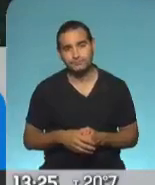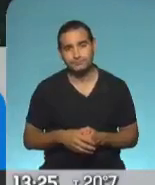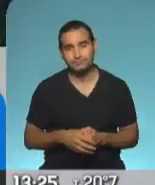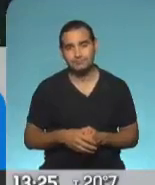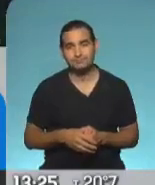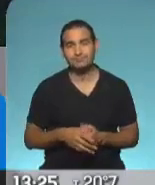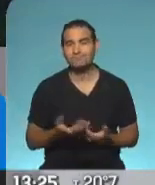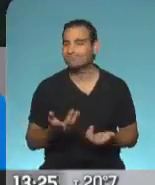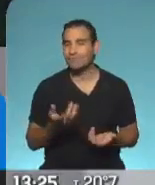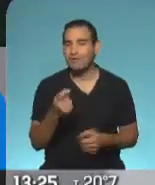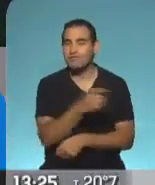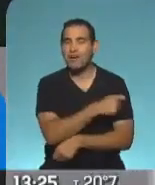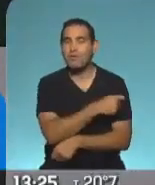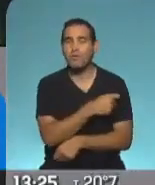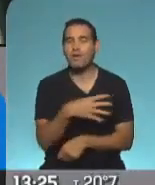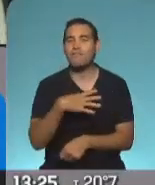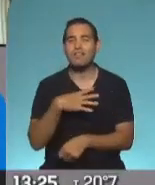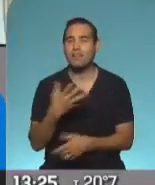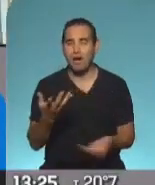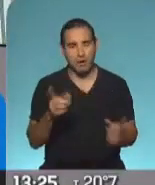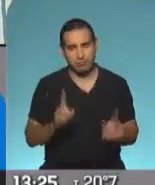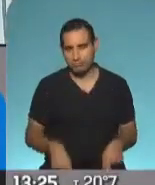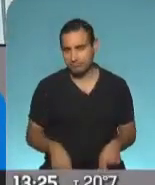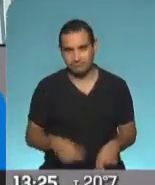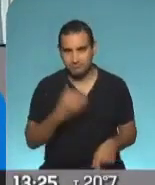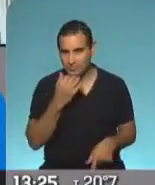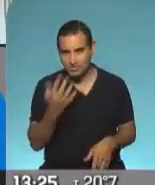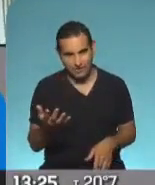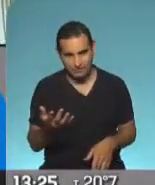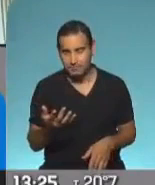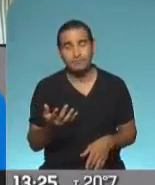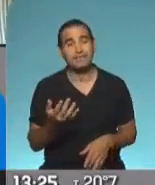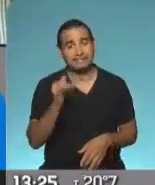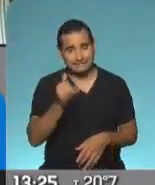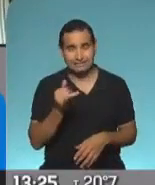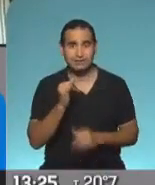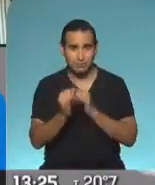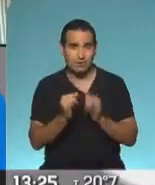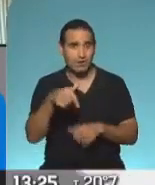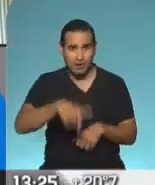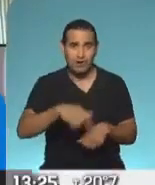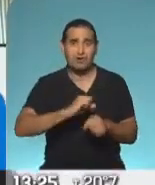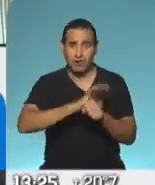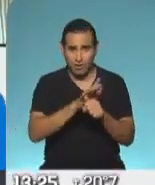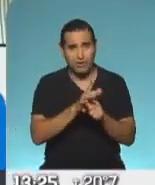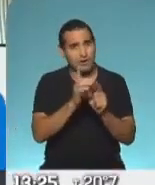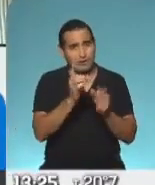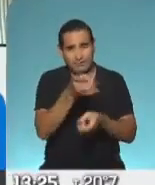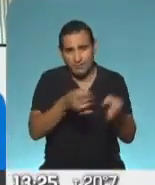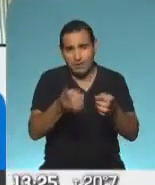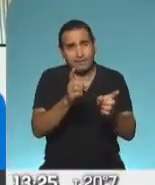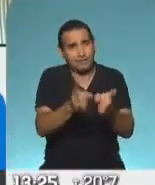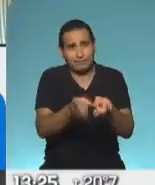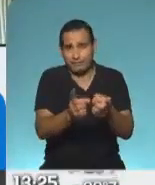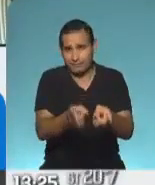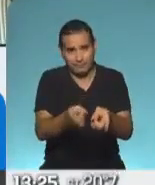Mire, ¿cuánto tiempo van a tardar las vacunas? No lo sabemos, eso seguro. Lo que sí le puedo decir es que vamos a convivir con el COVID-19 o por lo menos con las